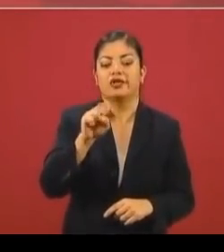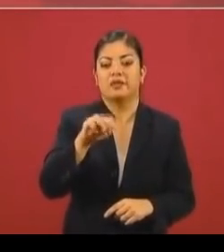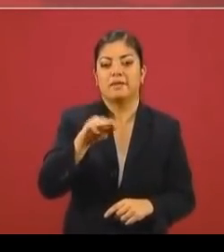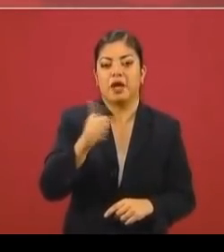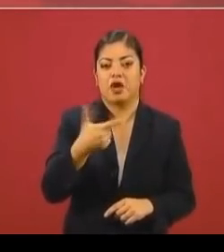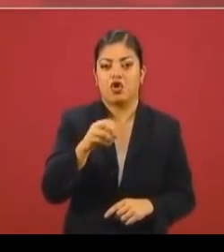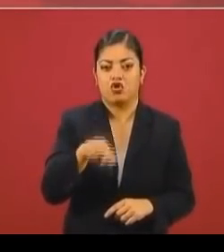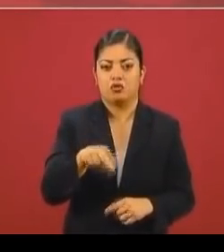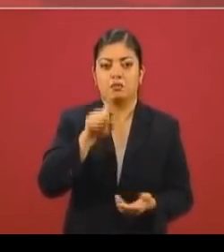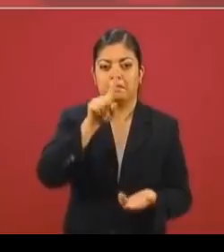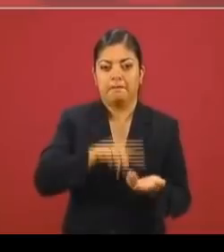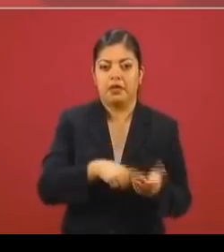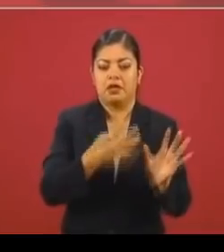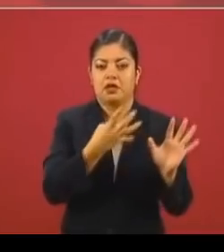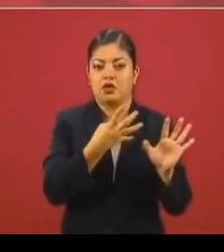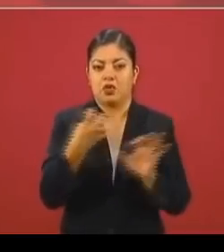de